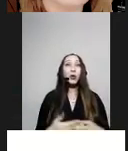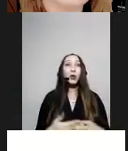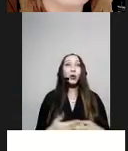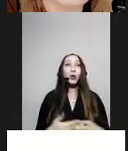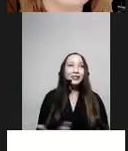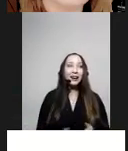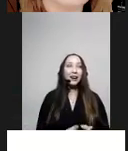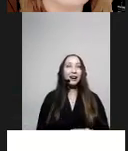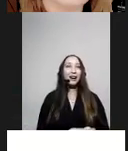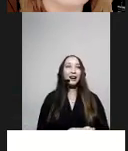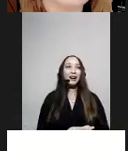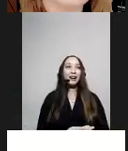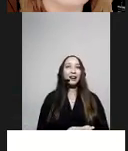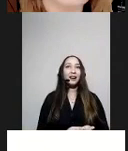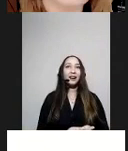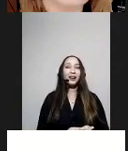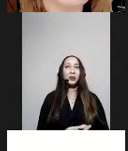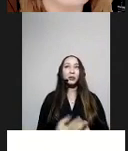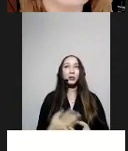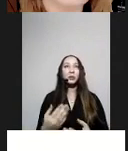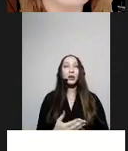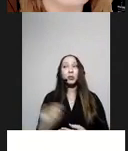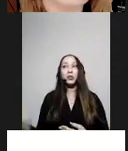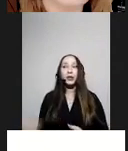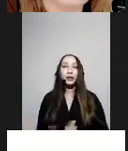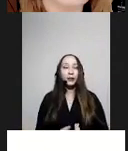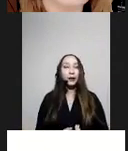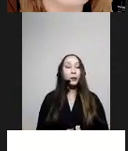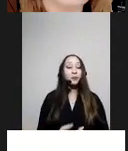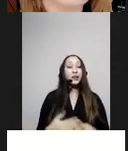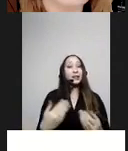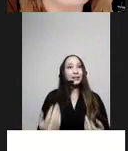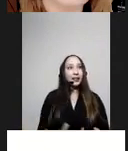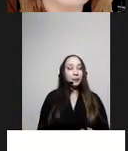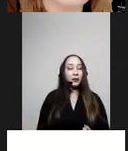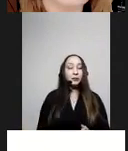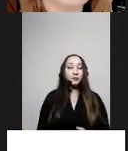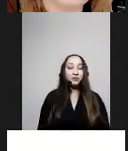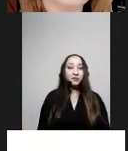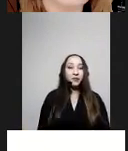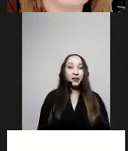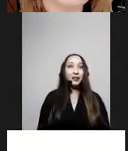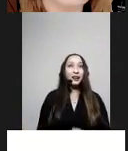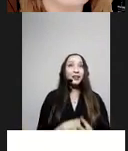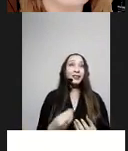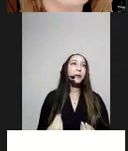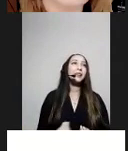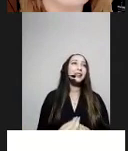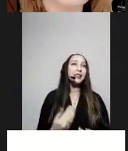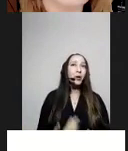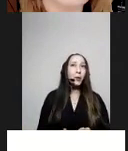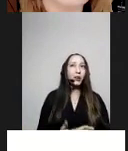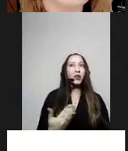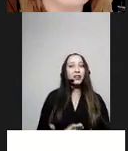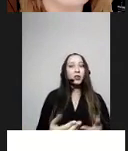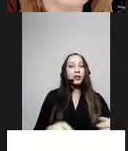poco distinta a todo, a cómo se lleva el trabajo. Sin embargo, siempre